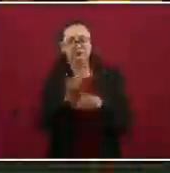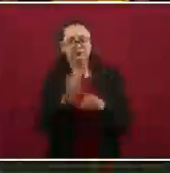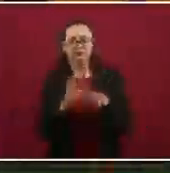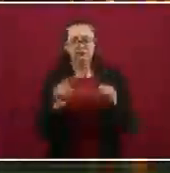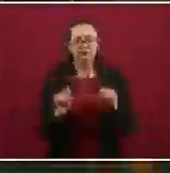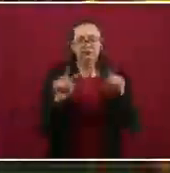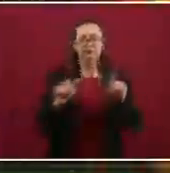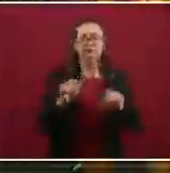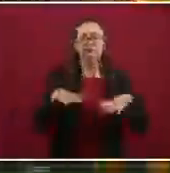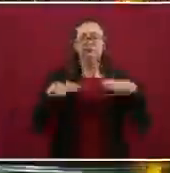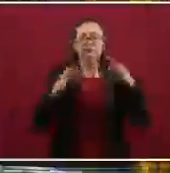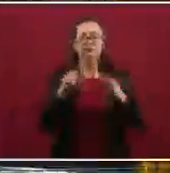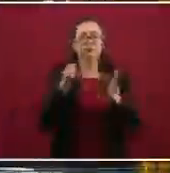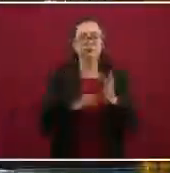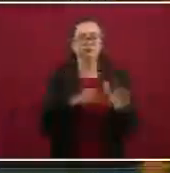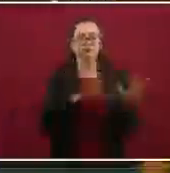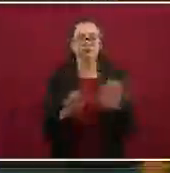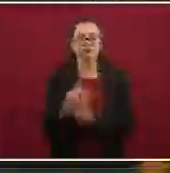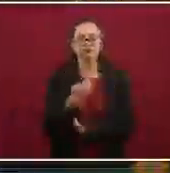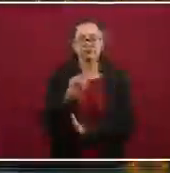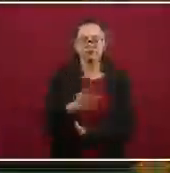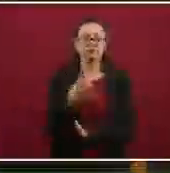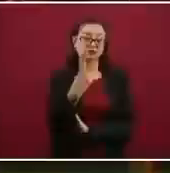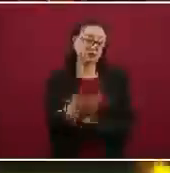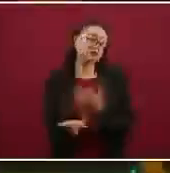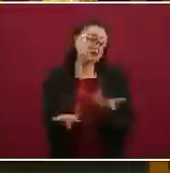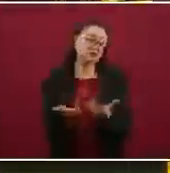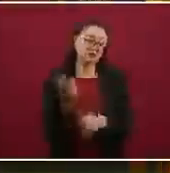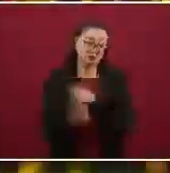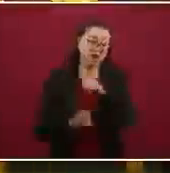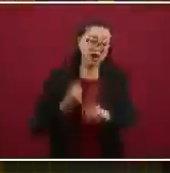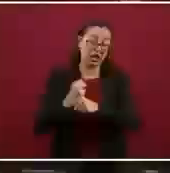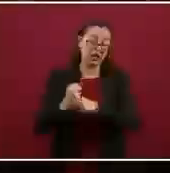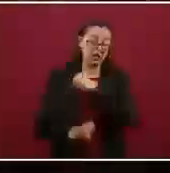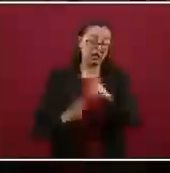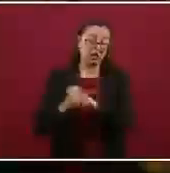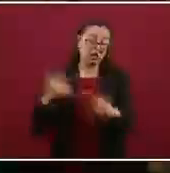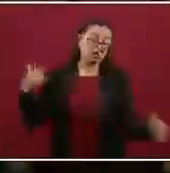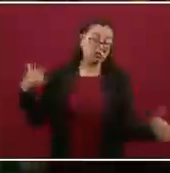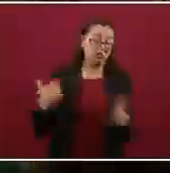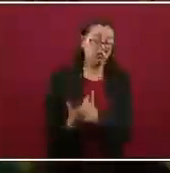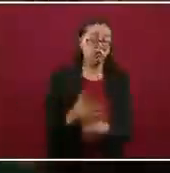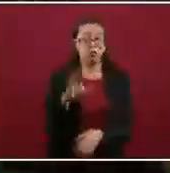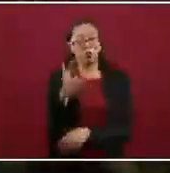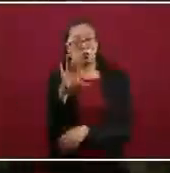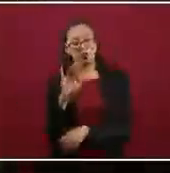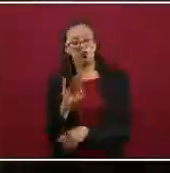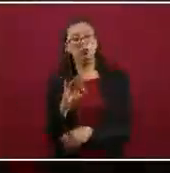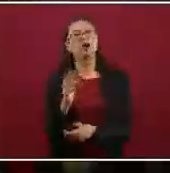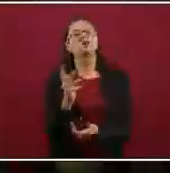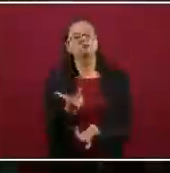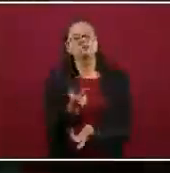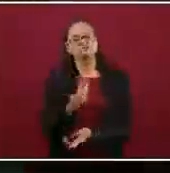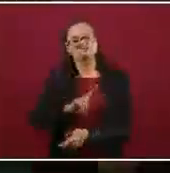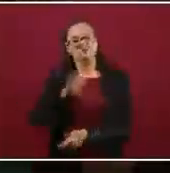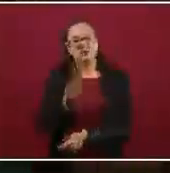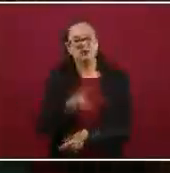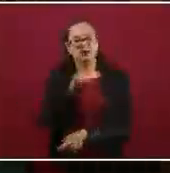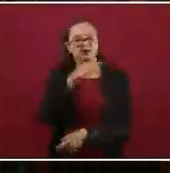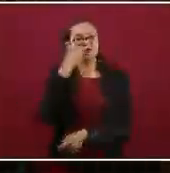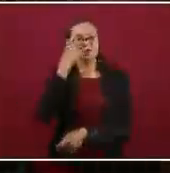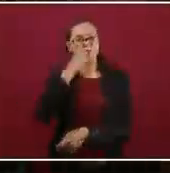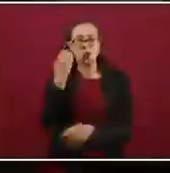en 1972, o sea, ya estamos hablando de una experiencia de 40 años, así que se trata de